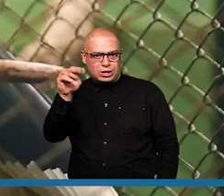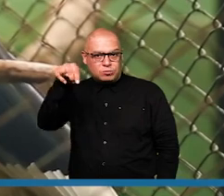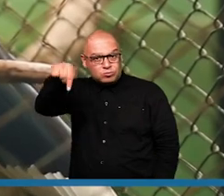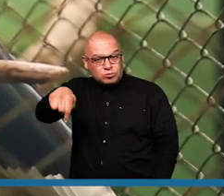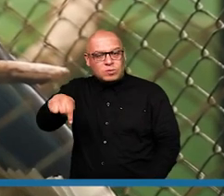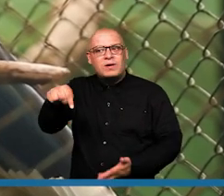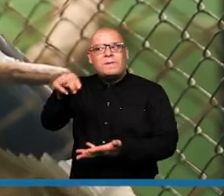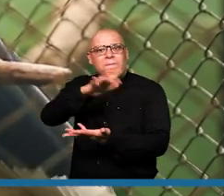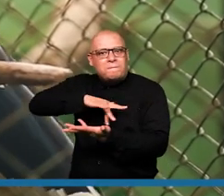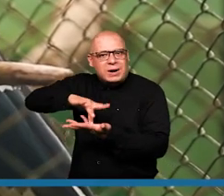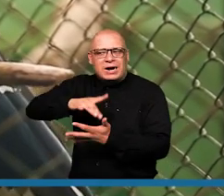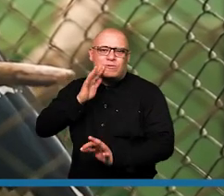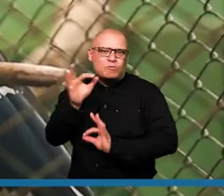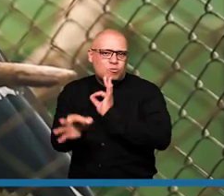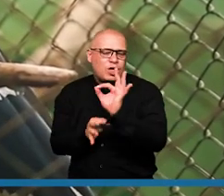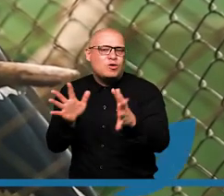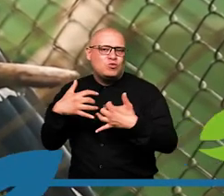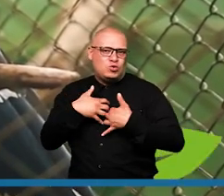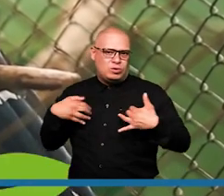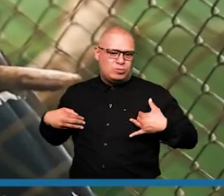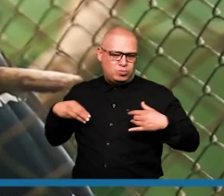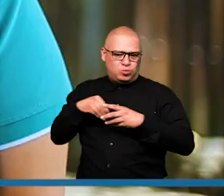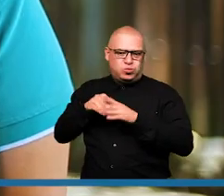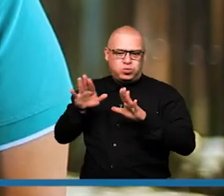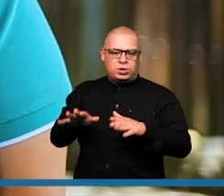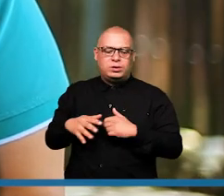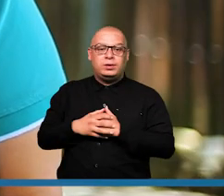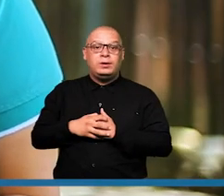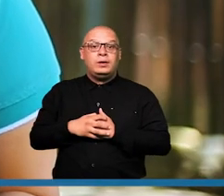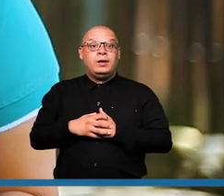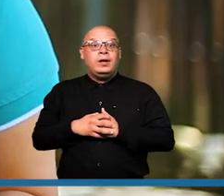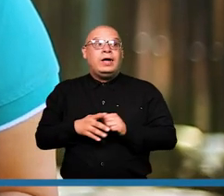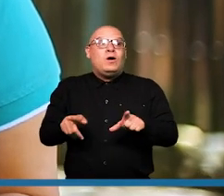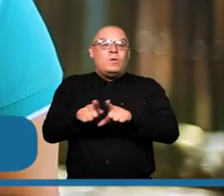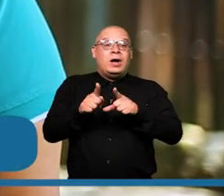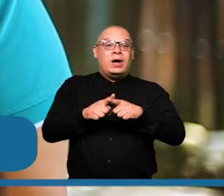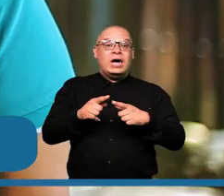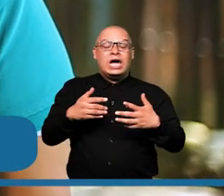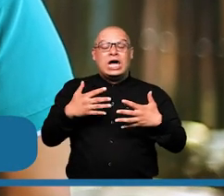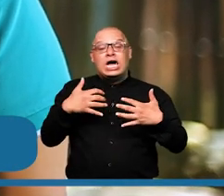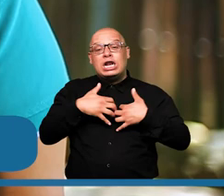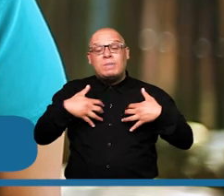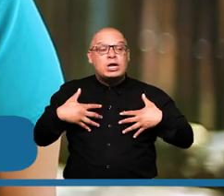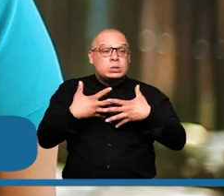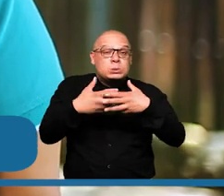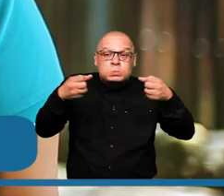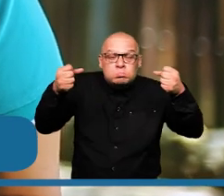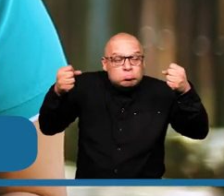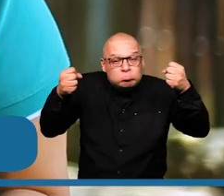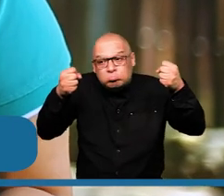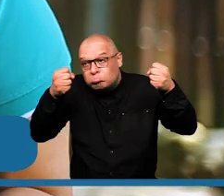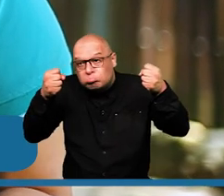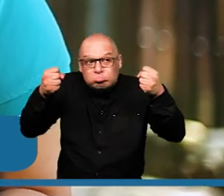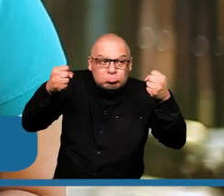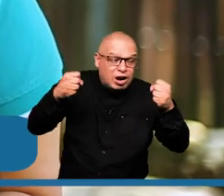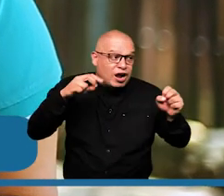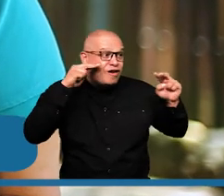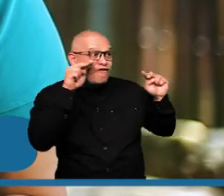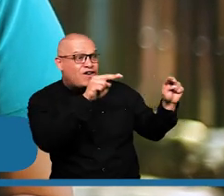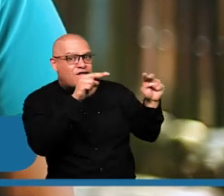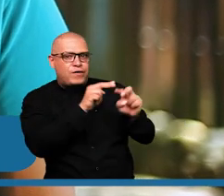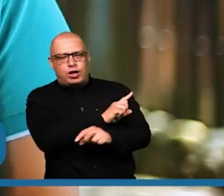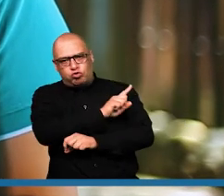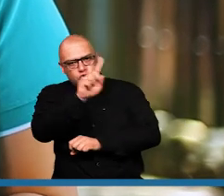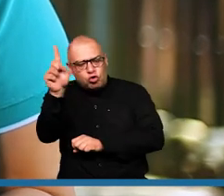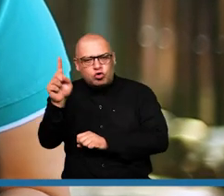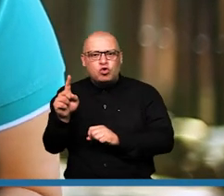de conservación. Que nosotros no tenemos un plan de colección en el cual incluyamos animales exóticos,